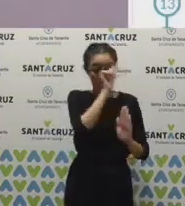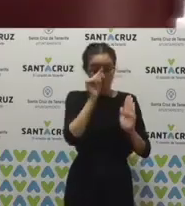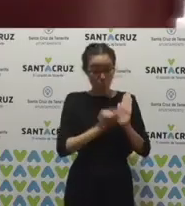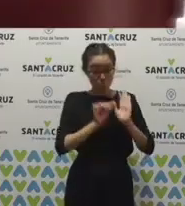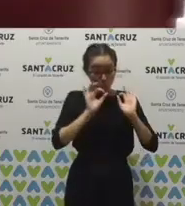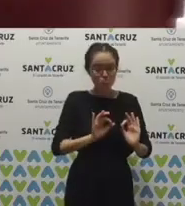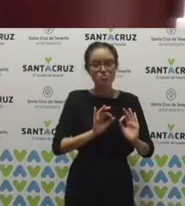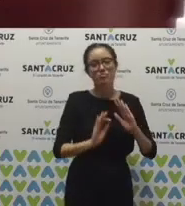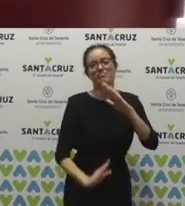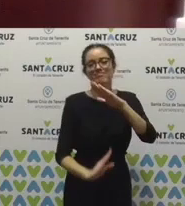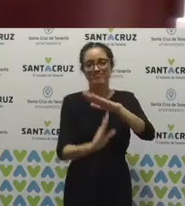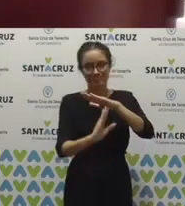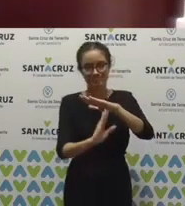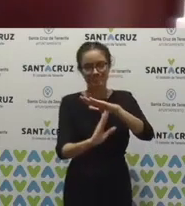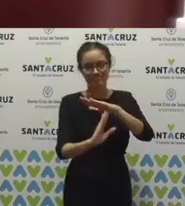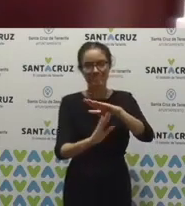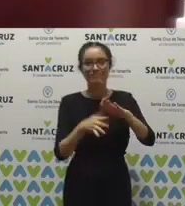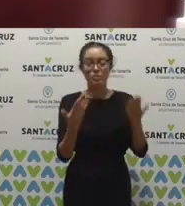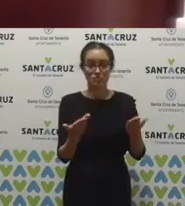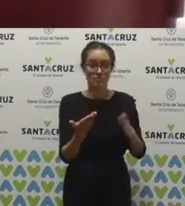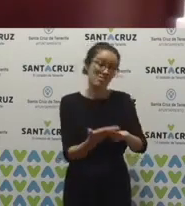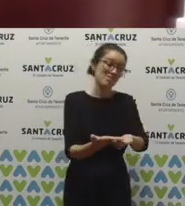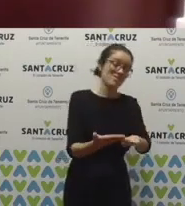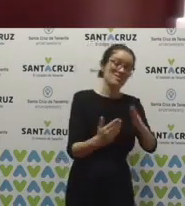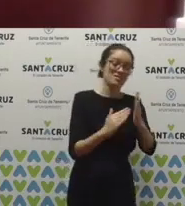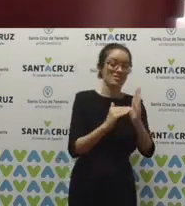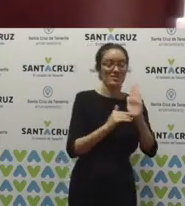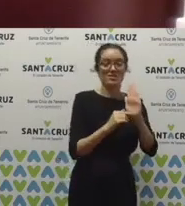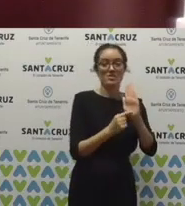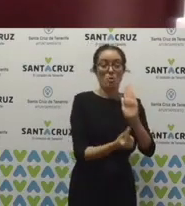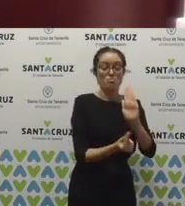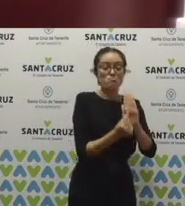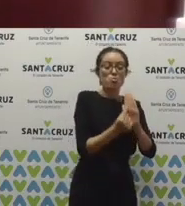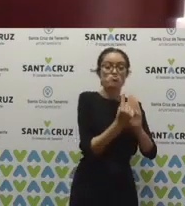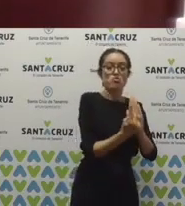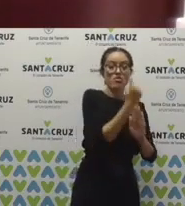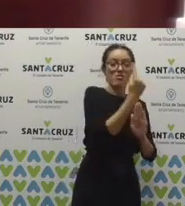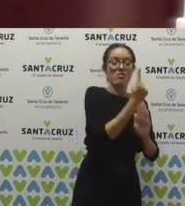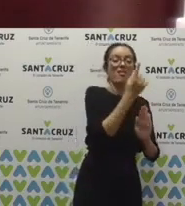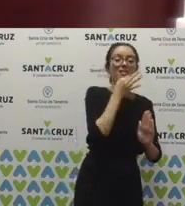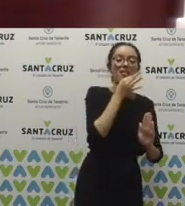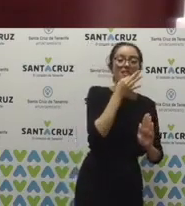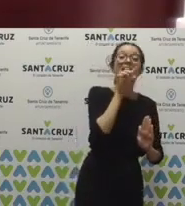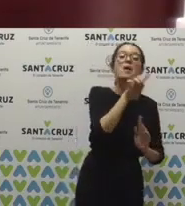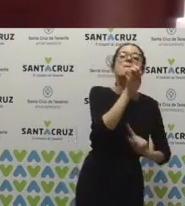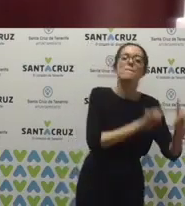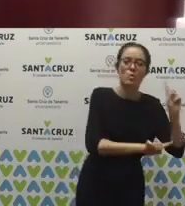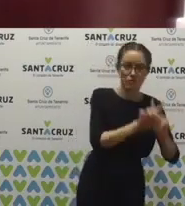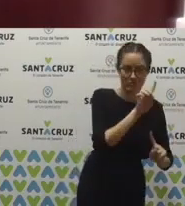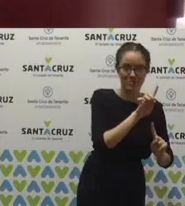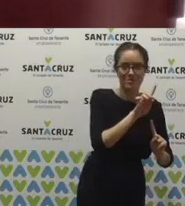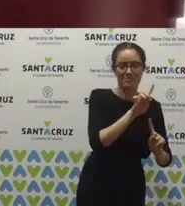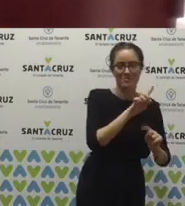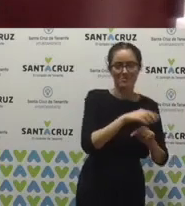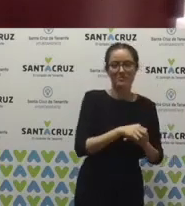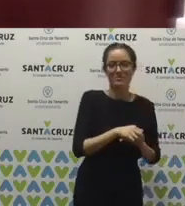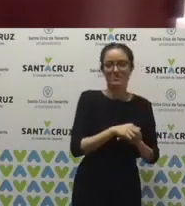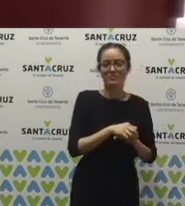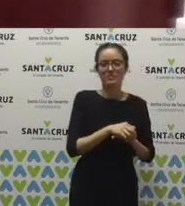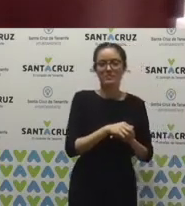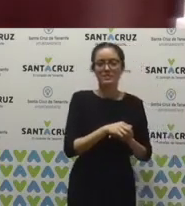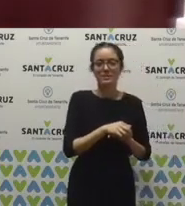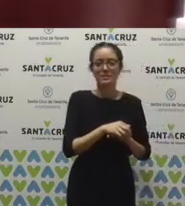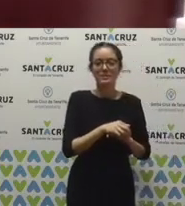por tanto las intervenciones eran y que se pudiera cortar era a los intervinientes anteriores y ahora si hago una acepción